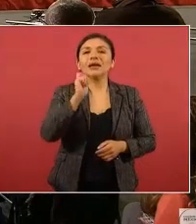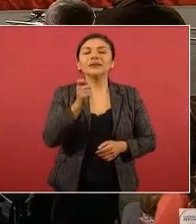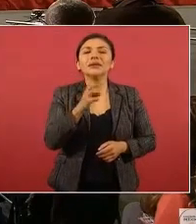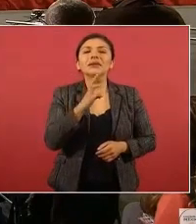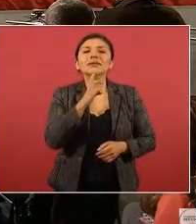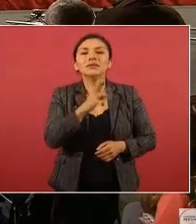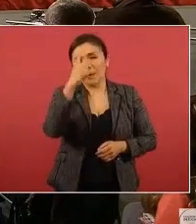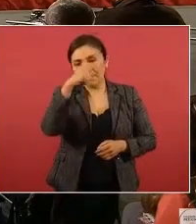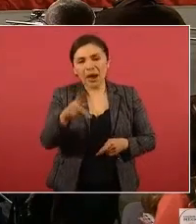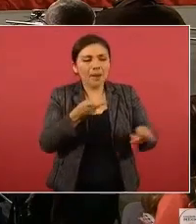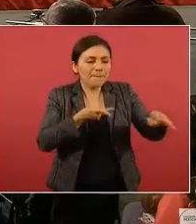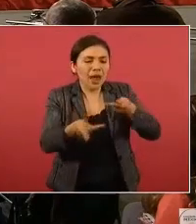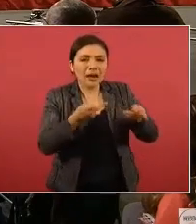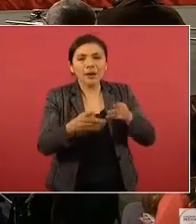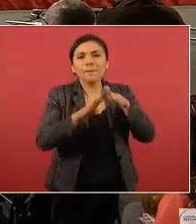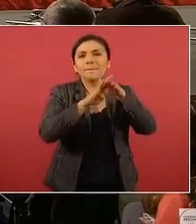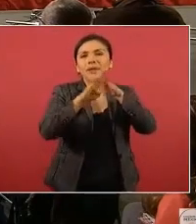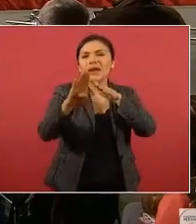migratoria